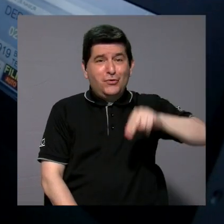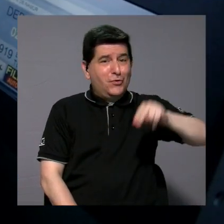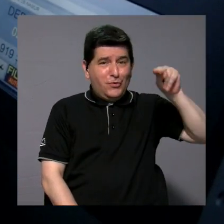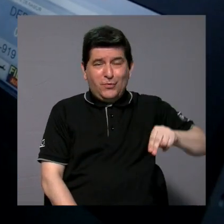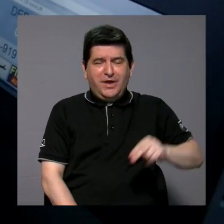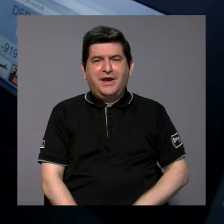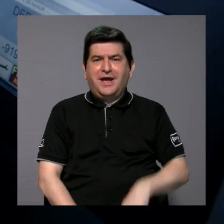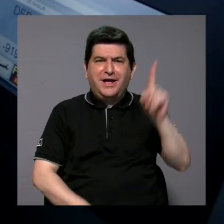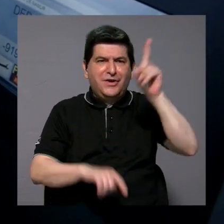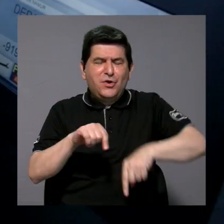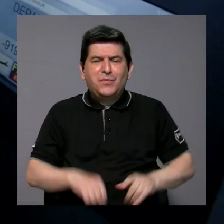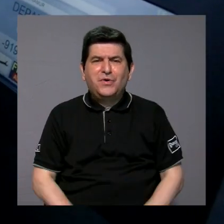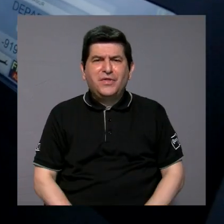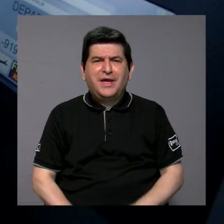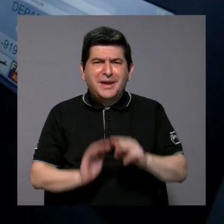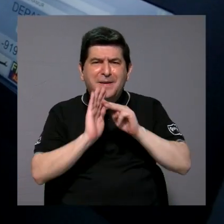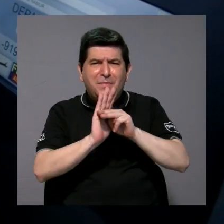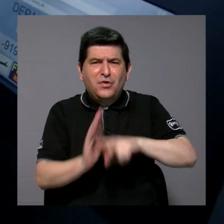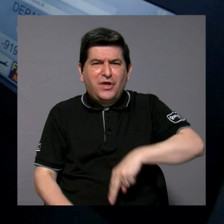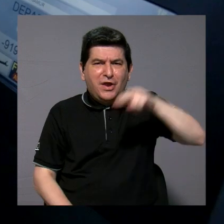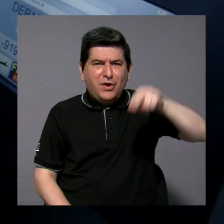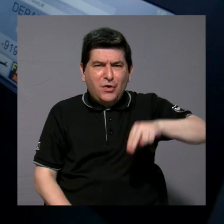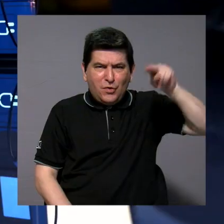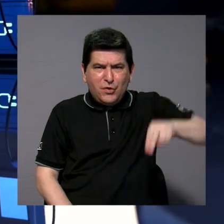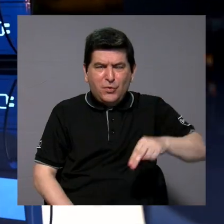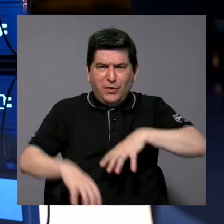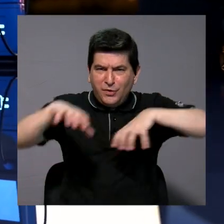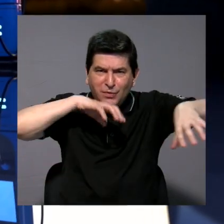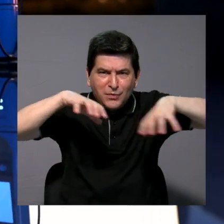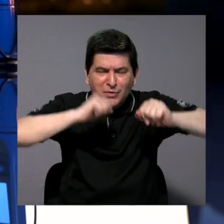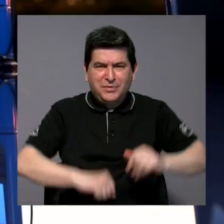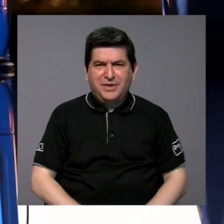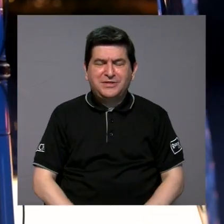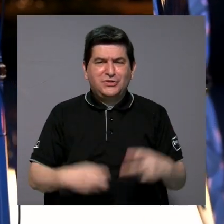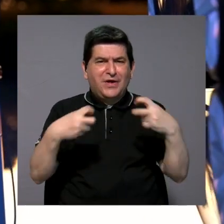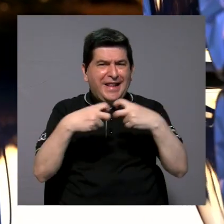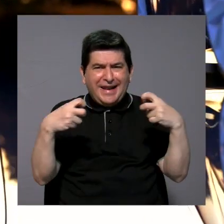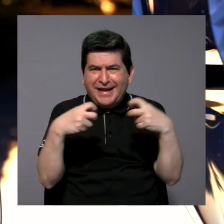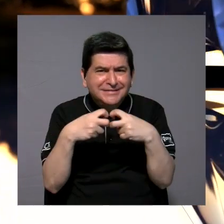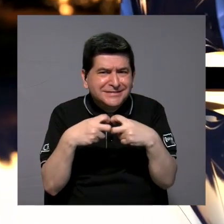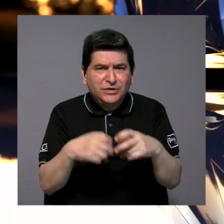adoptar un modelo noruego de movilidad eléctrica.